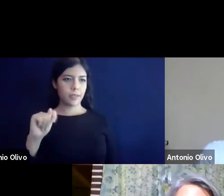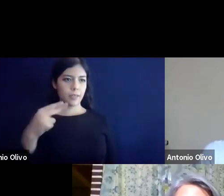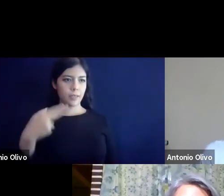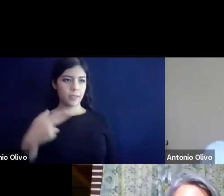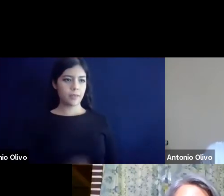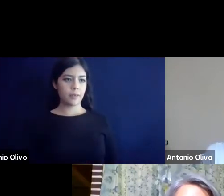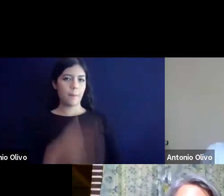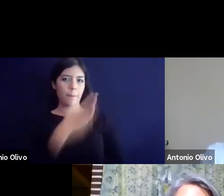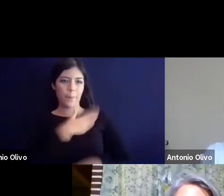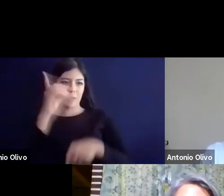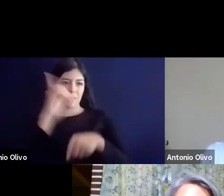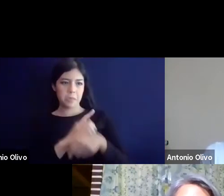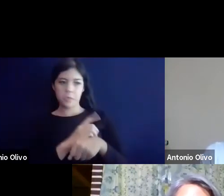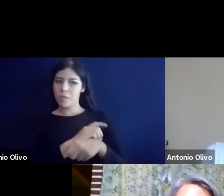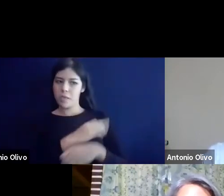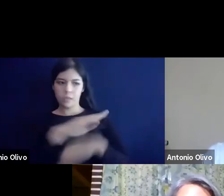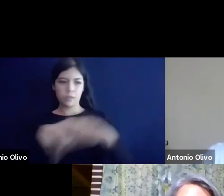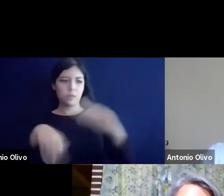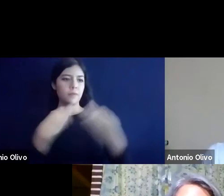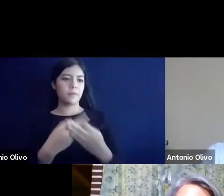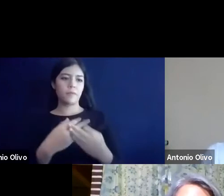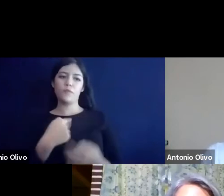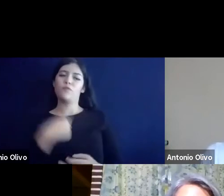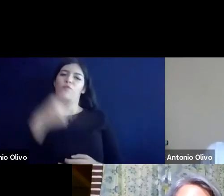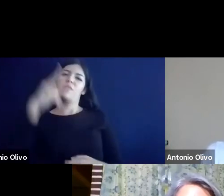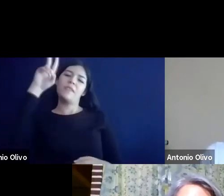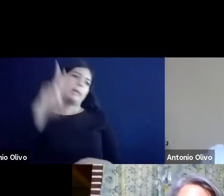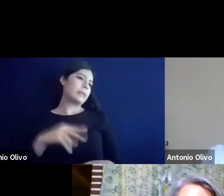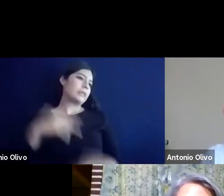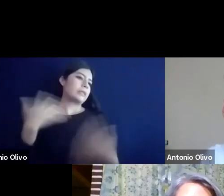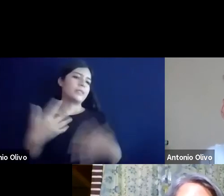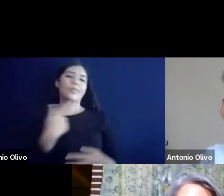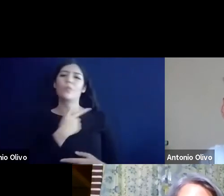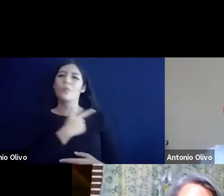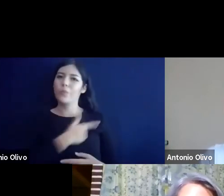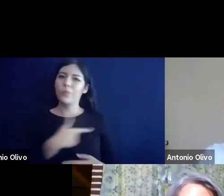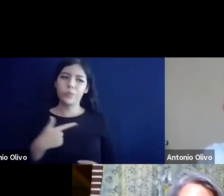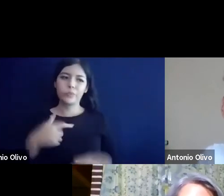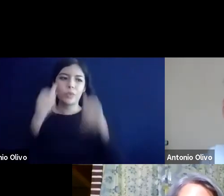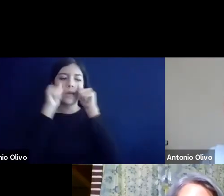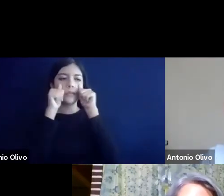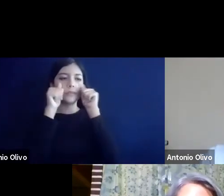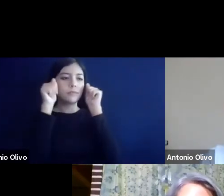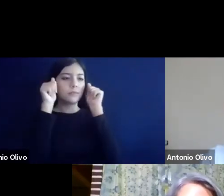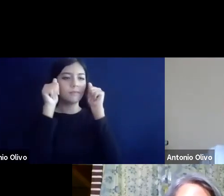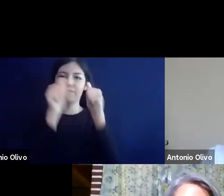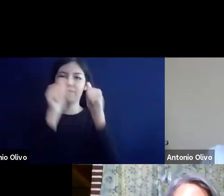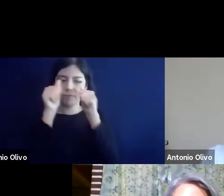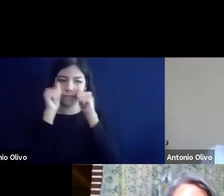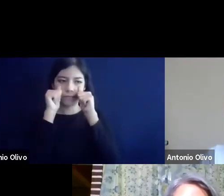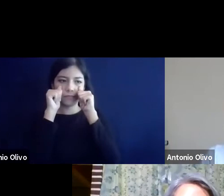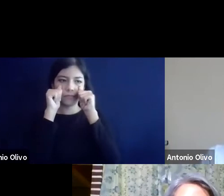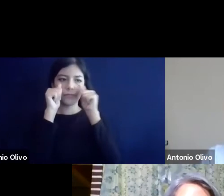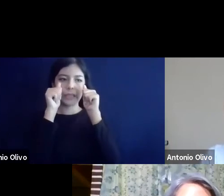Muy buenos días a todos. Ha sido un placer el escucharlos, el estar